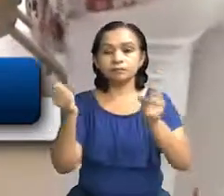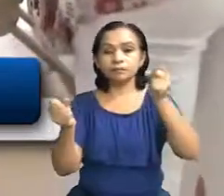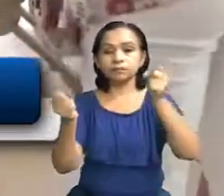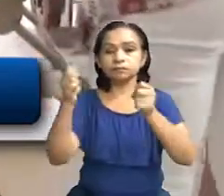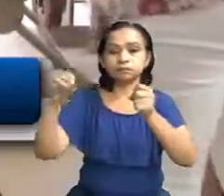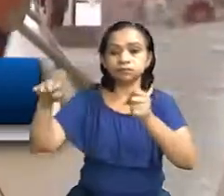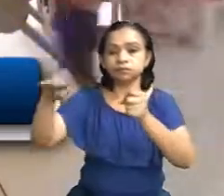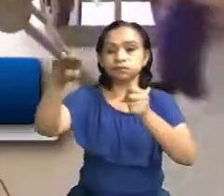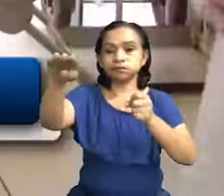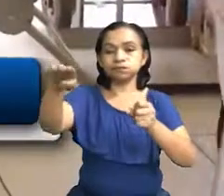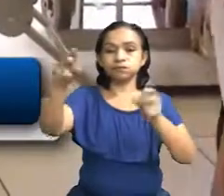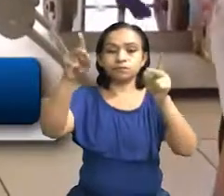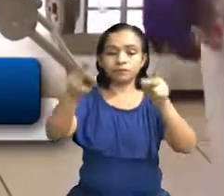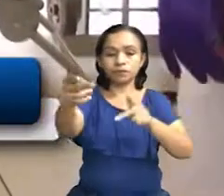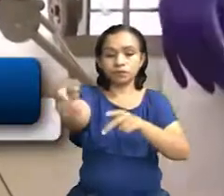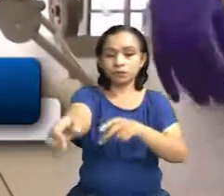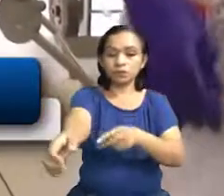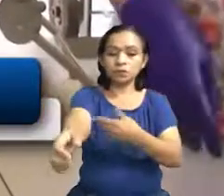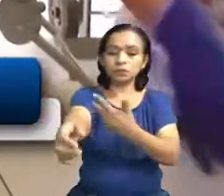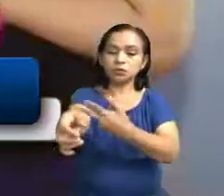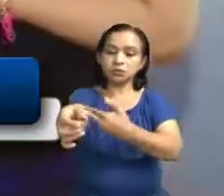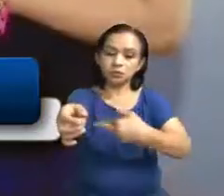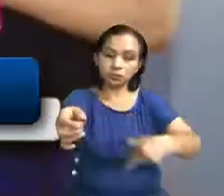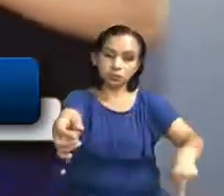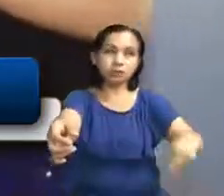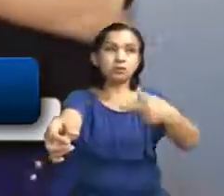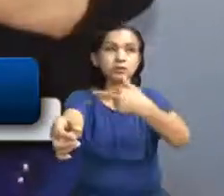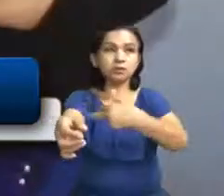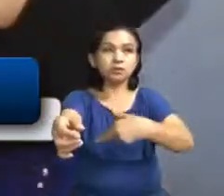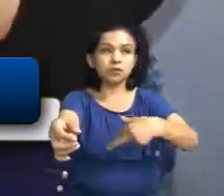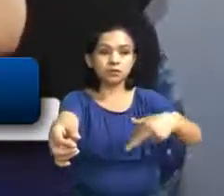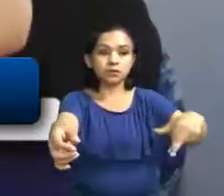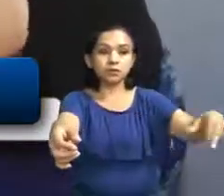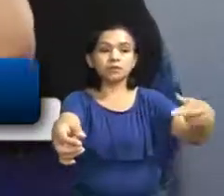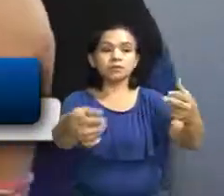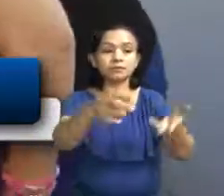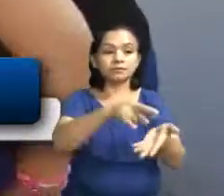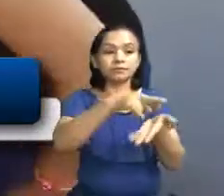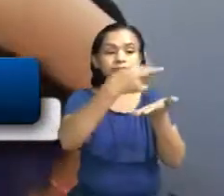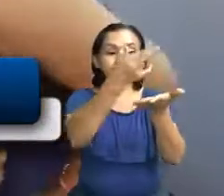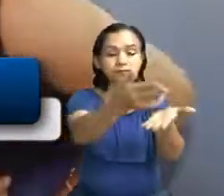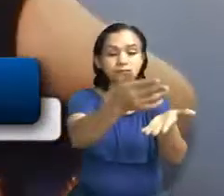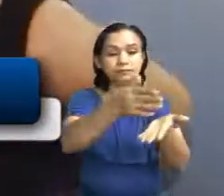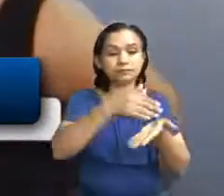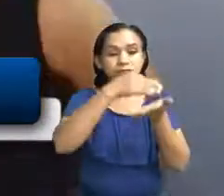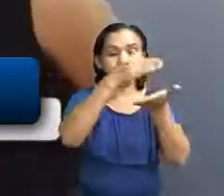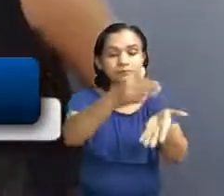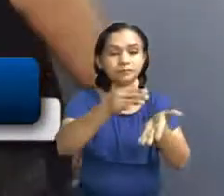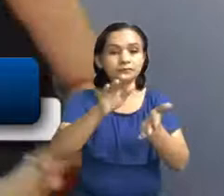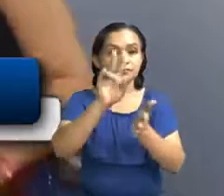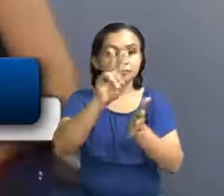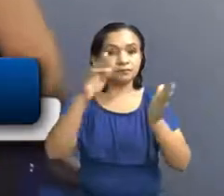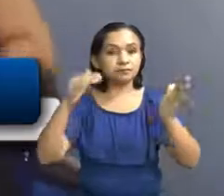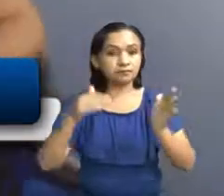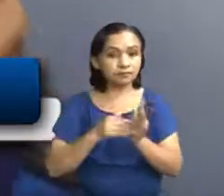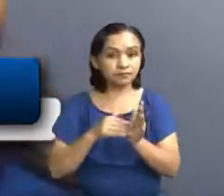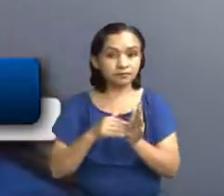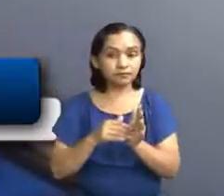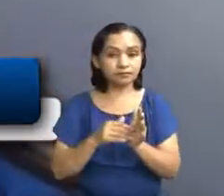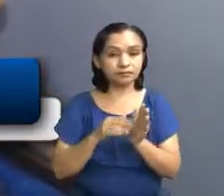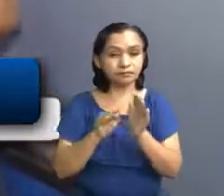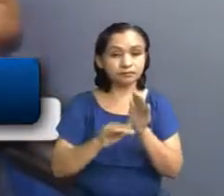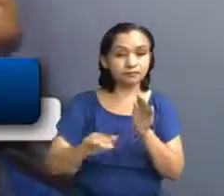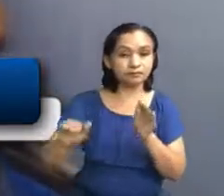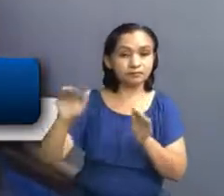ejemplo. Las colectas móviles que estábamos haciendo alrededor de un poquito menos de 2.000, ¿verdad?, las hemos